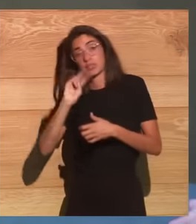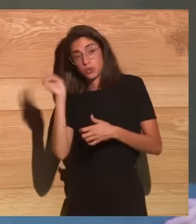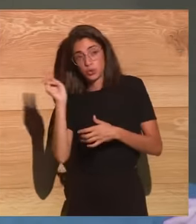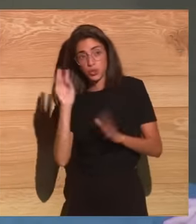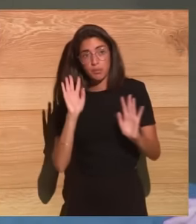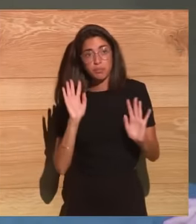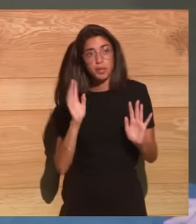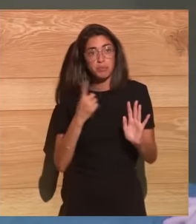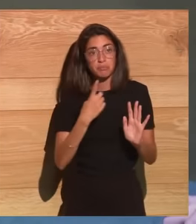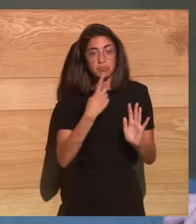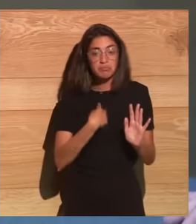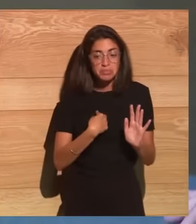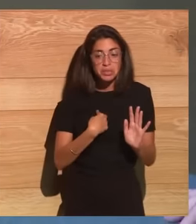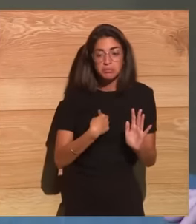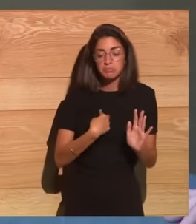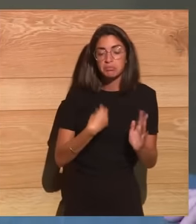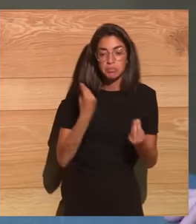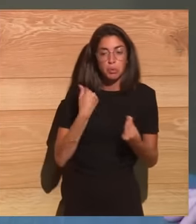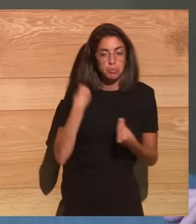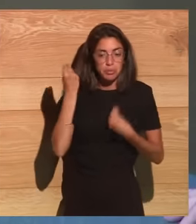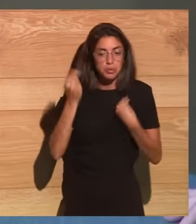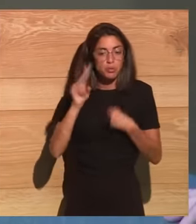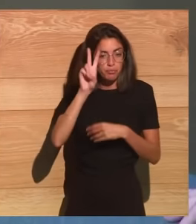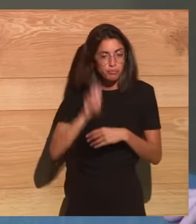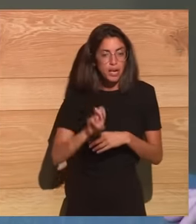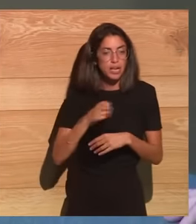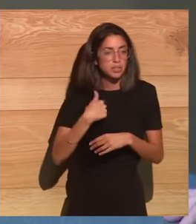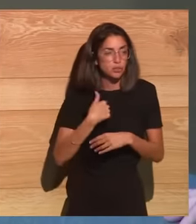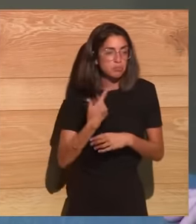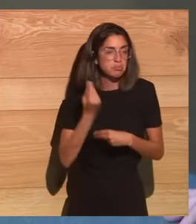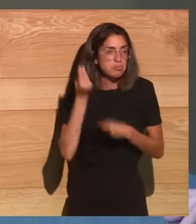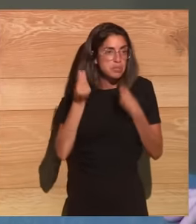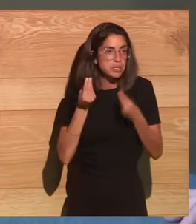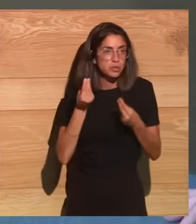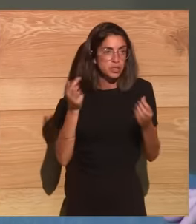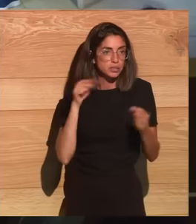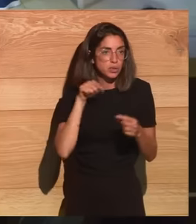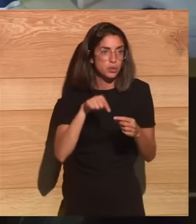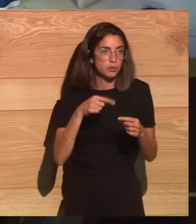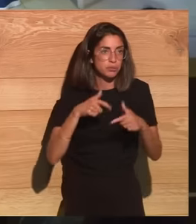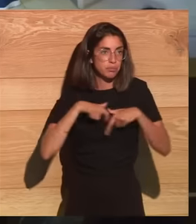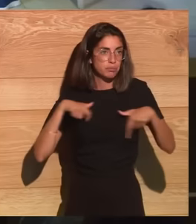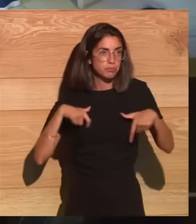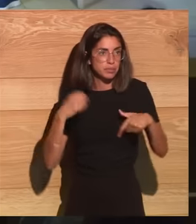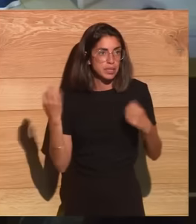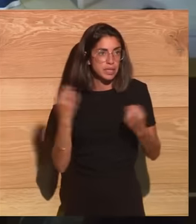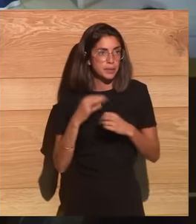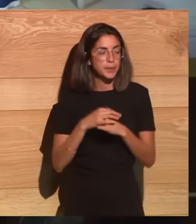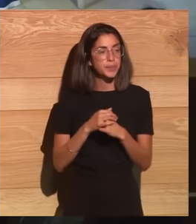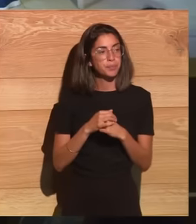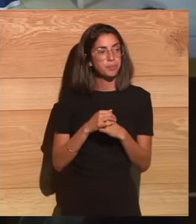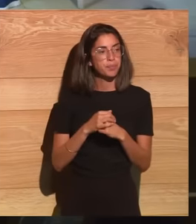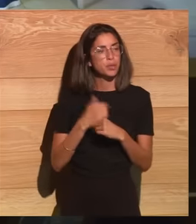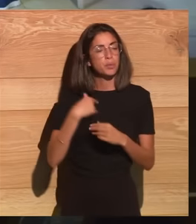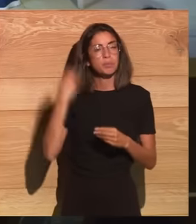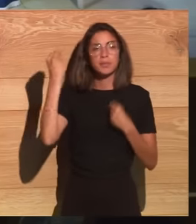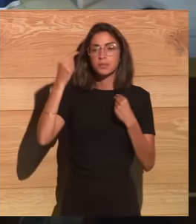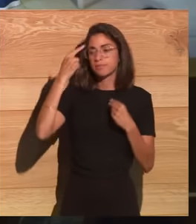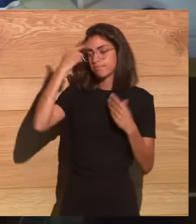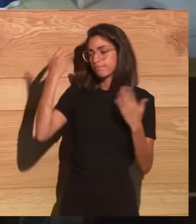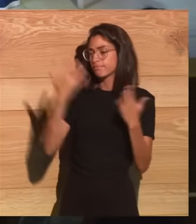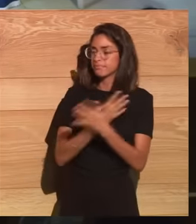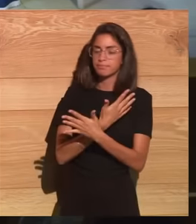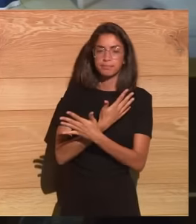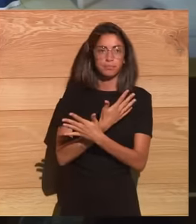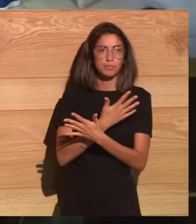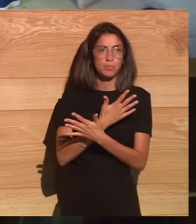embargo, me valía porque digo, es que creo que esta es la que tengo que llevar, pero ya, pero permanentemente. Esta me define, ¿no? Eres consciente de que en realidad nos desconcierta muchísimo.